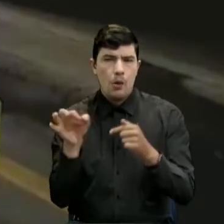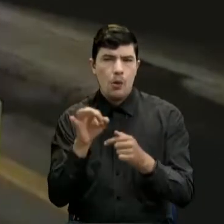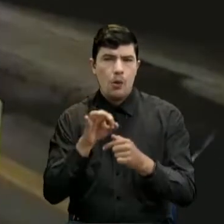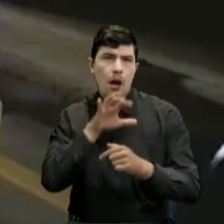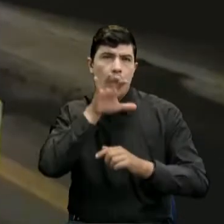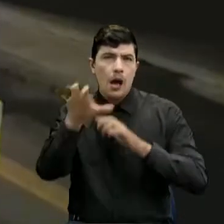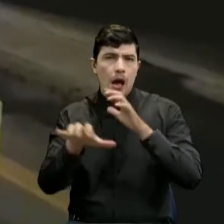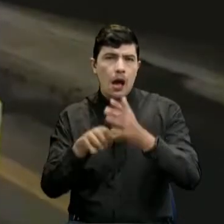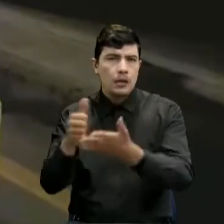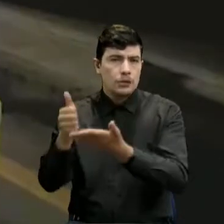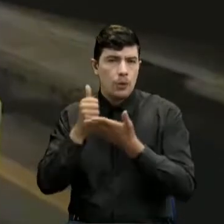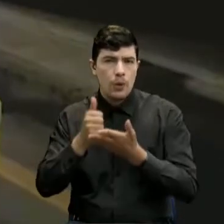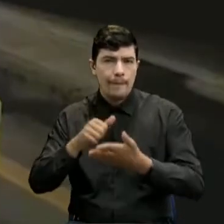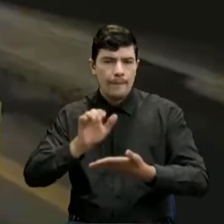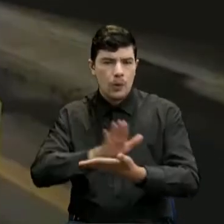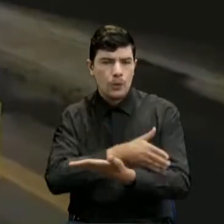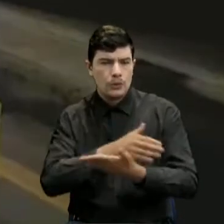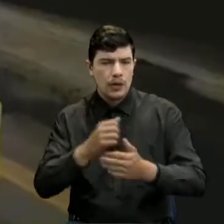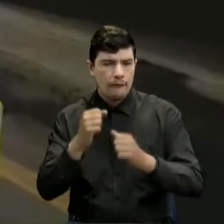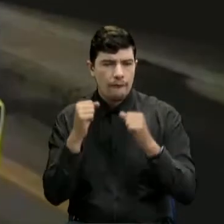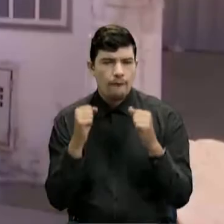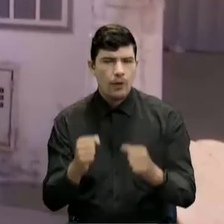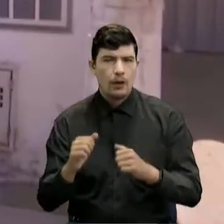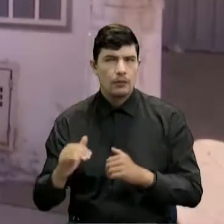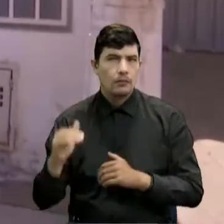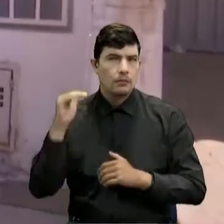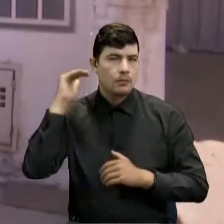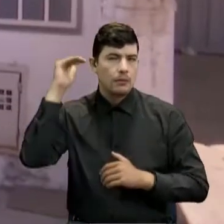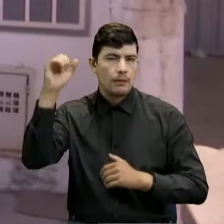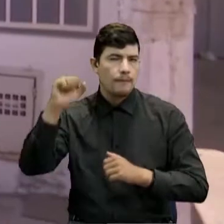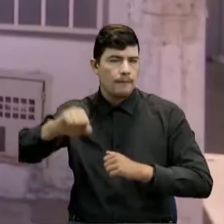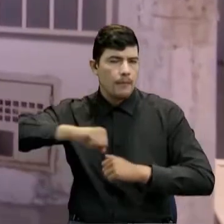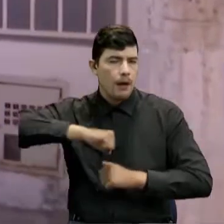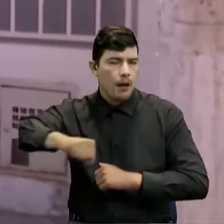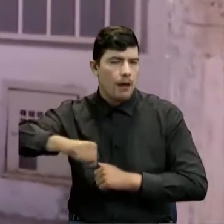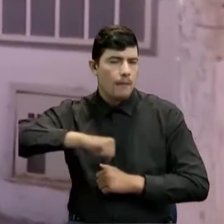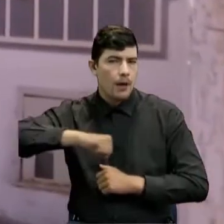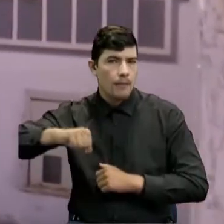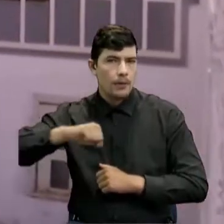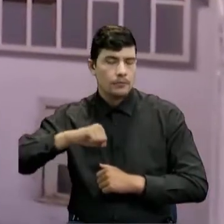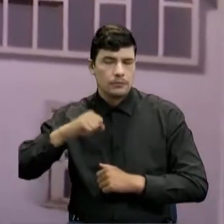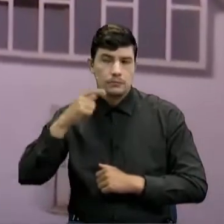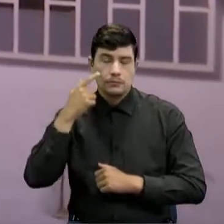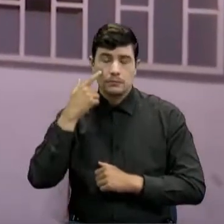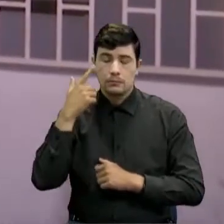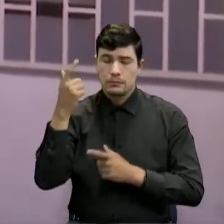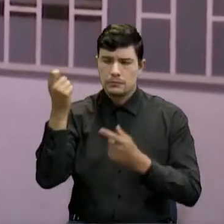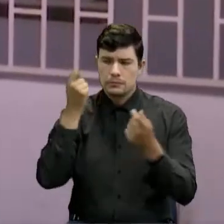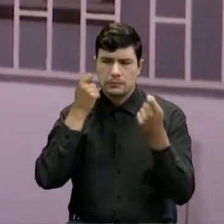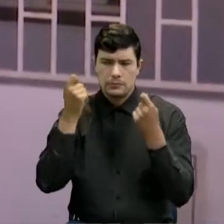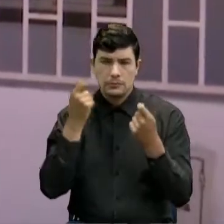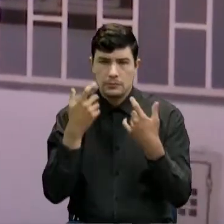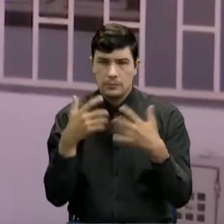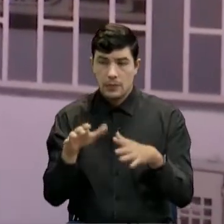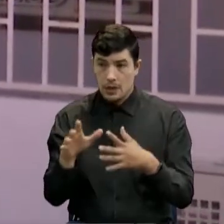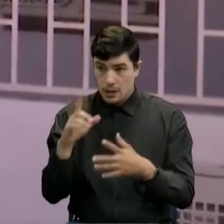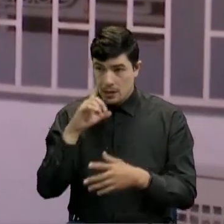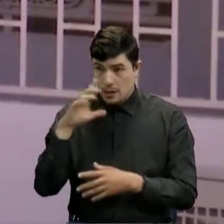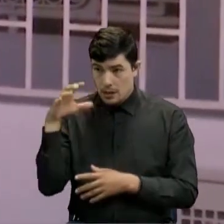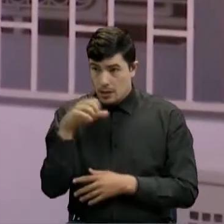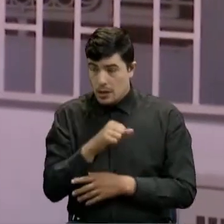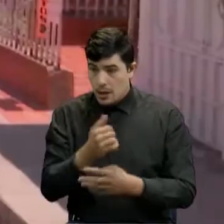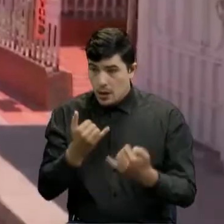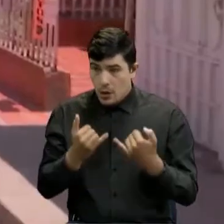auxilio, música alto volumen, y si es recurrente que con la persona hoy sin vida